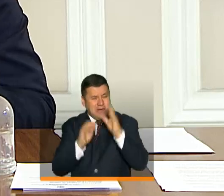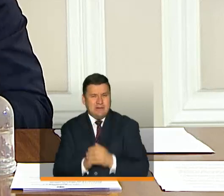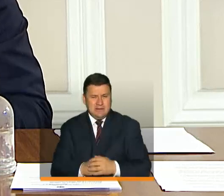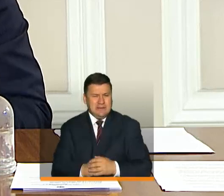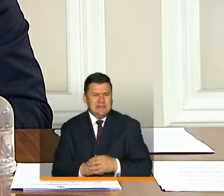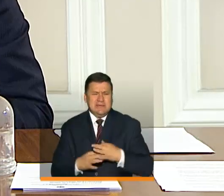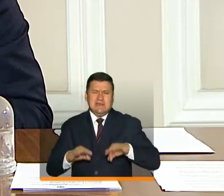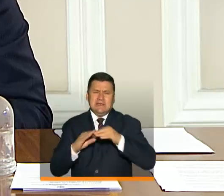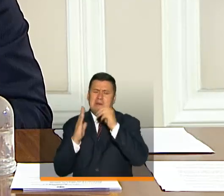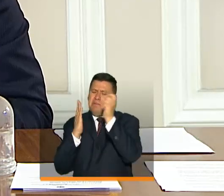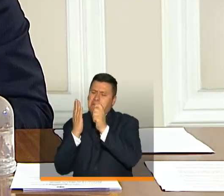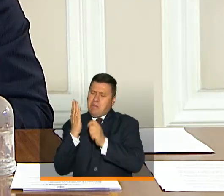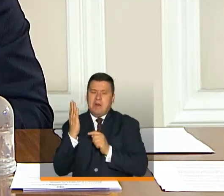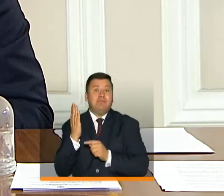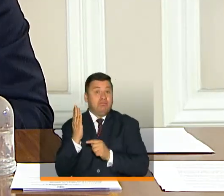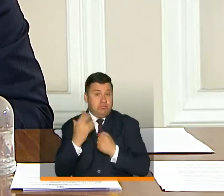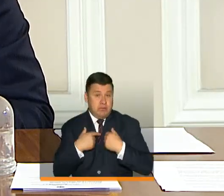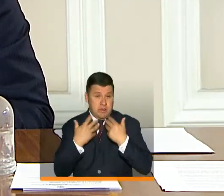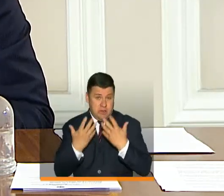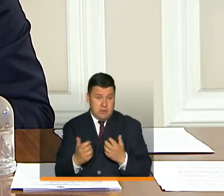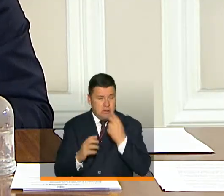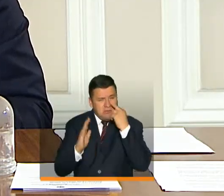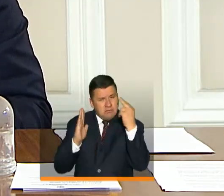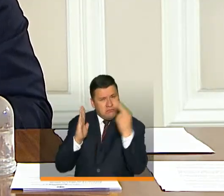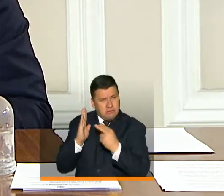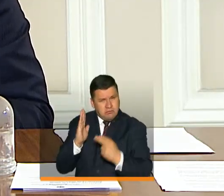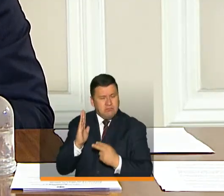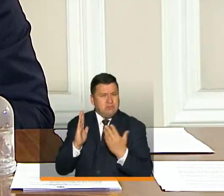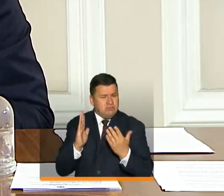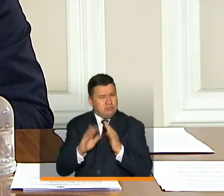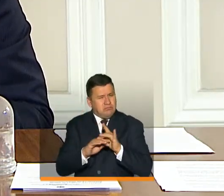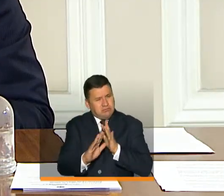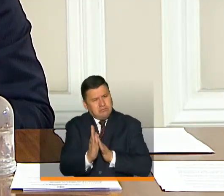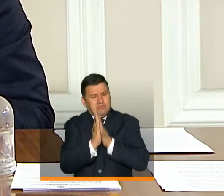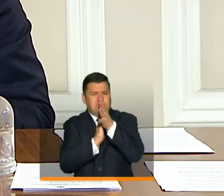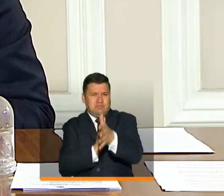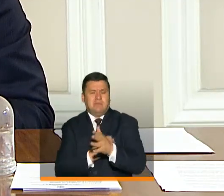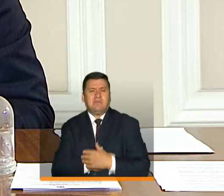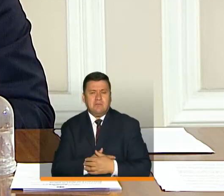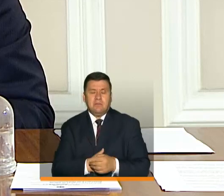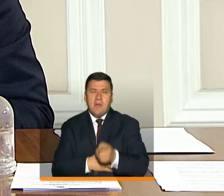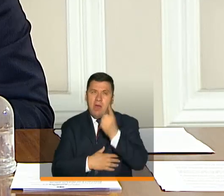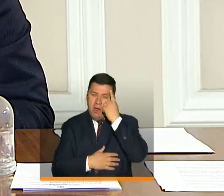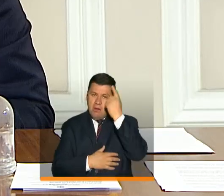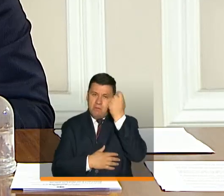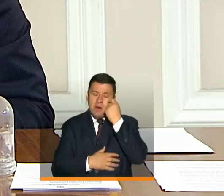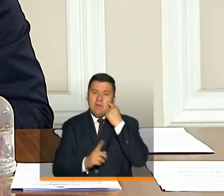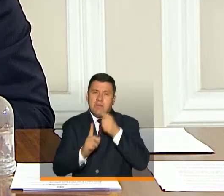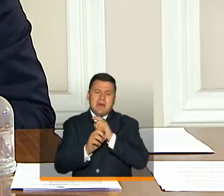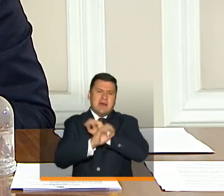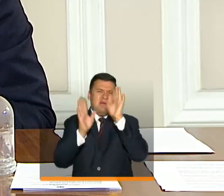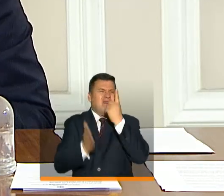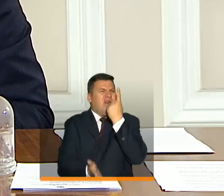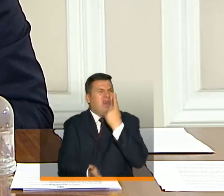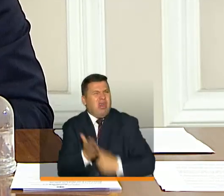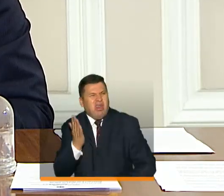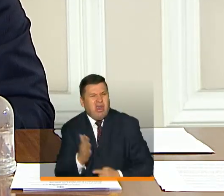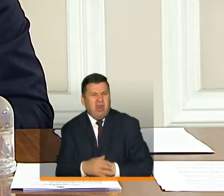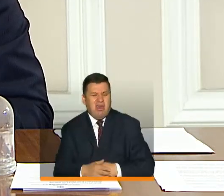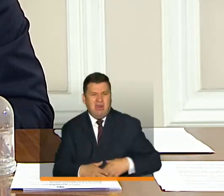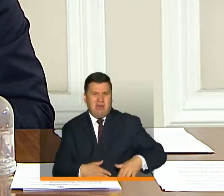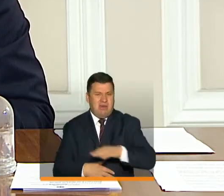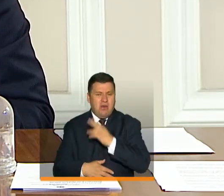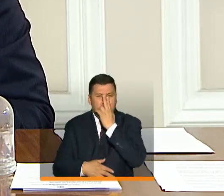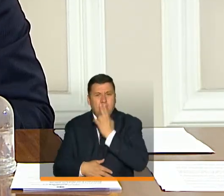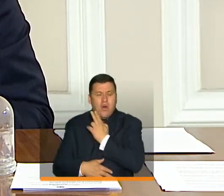esta agenda tan importante, quiero que ustedes vean el siguiente mensaje para que todos tengan claro en qué consiste